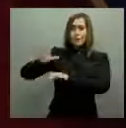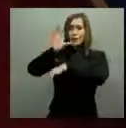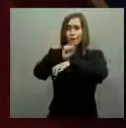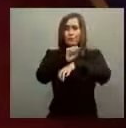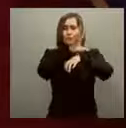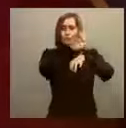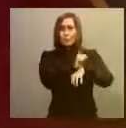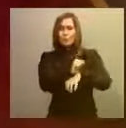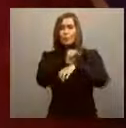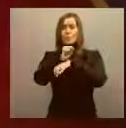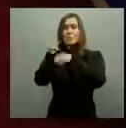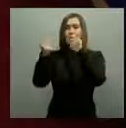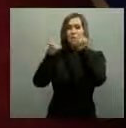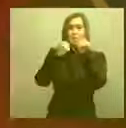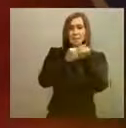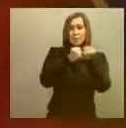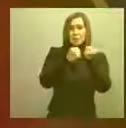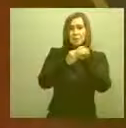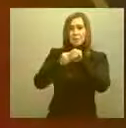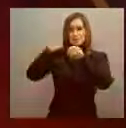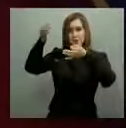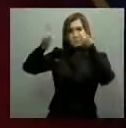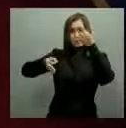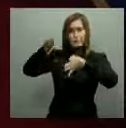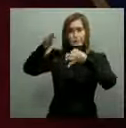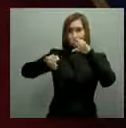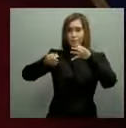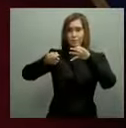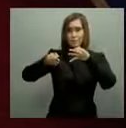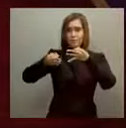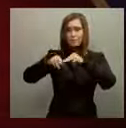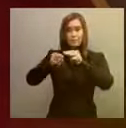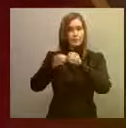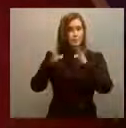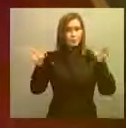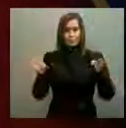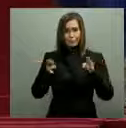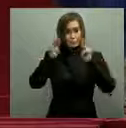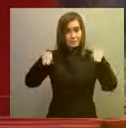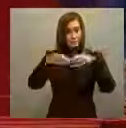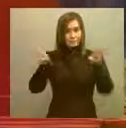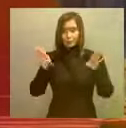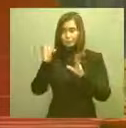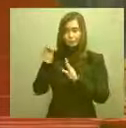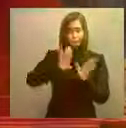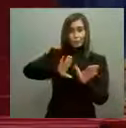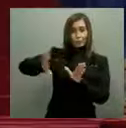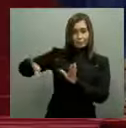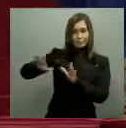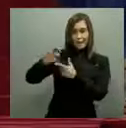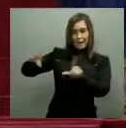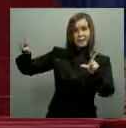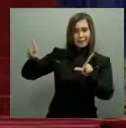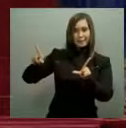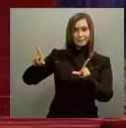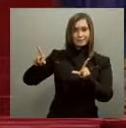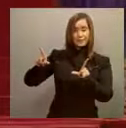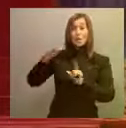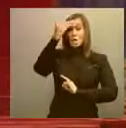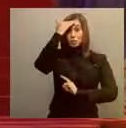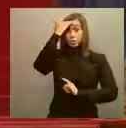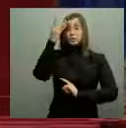influir desde el Poder Ejecutivo sobre el Ministerio Público. Sé que los dominicanos valoran positivamente la